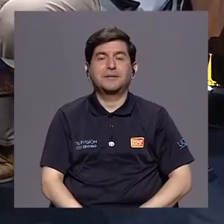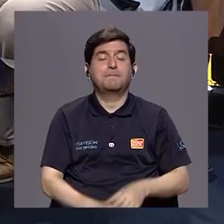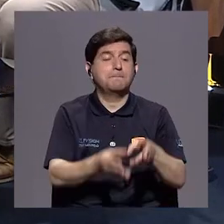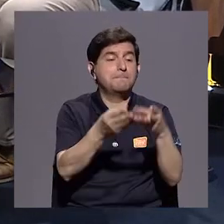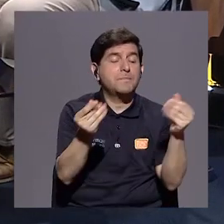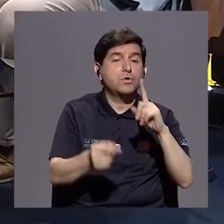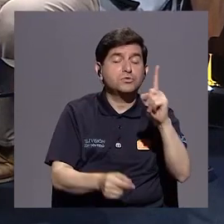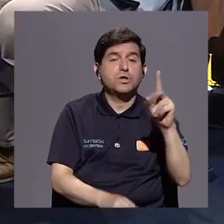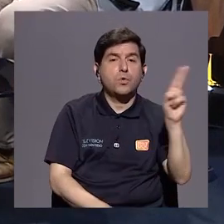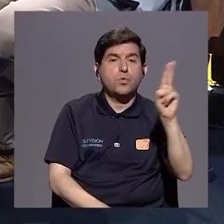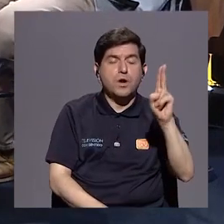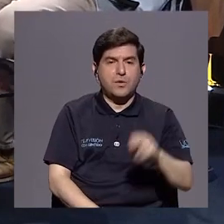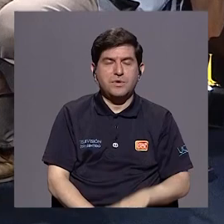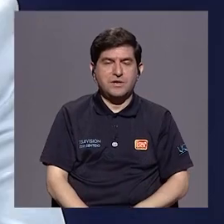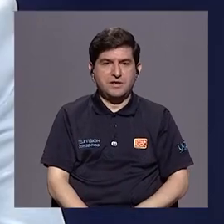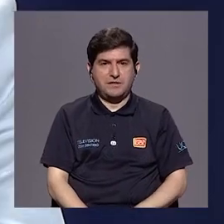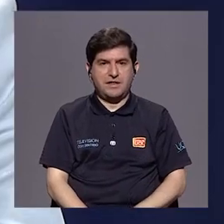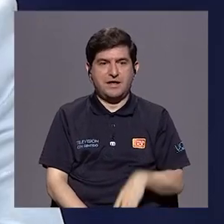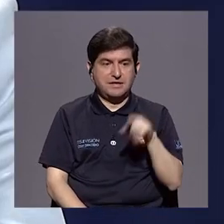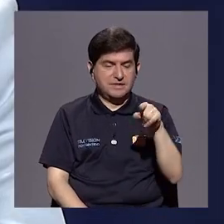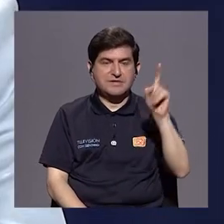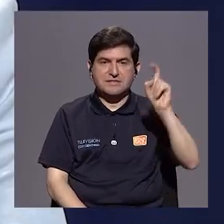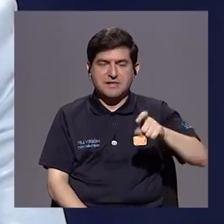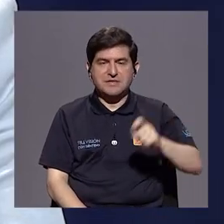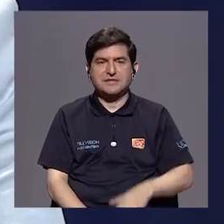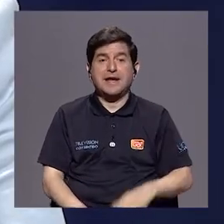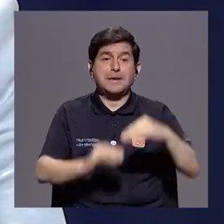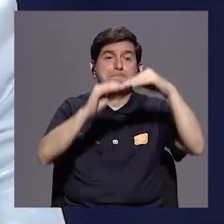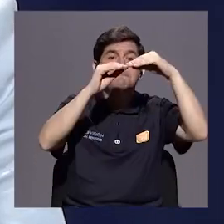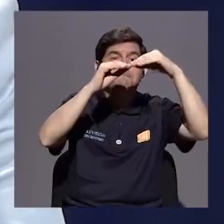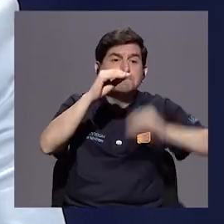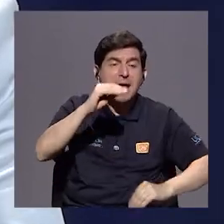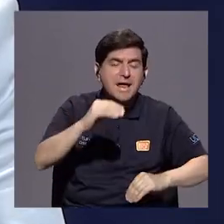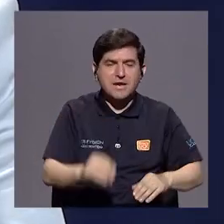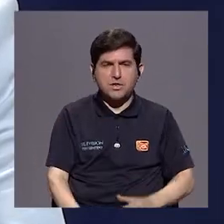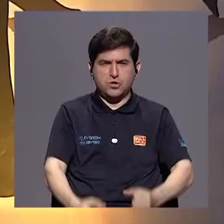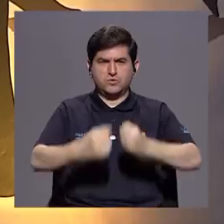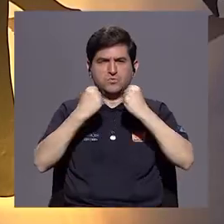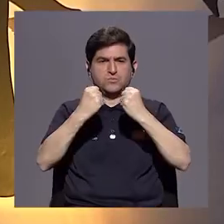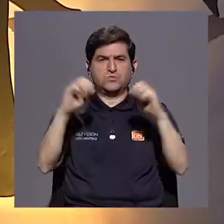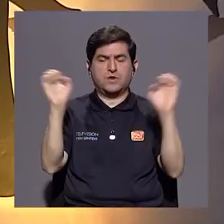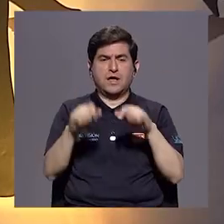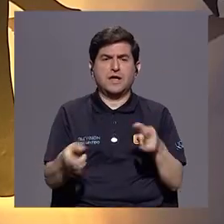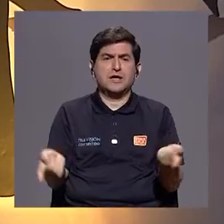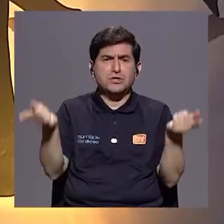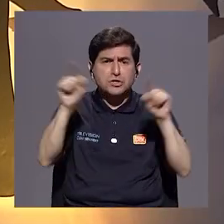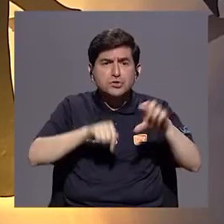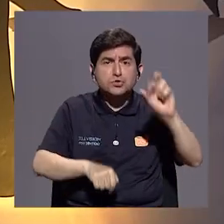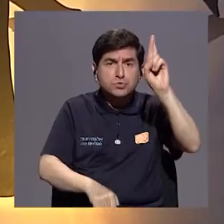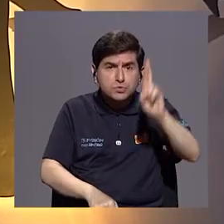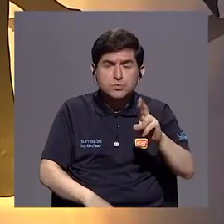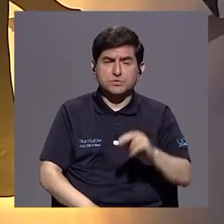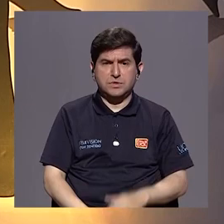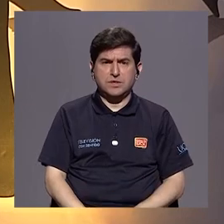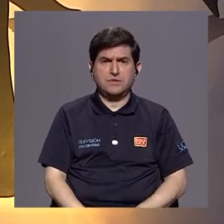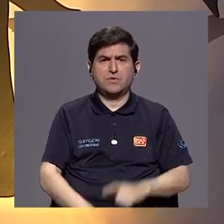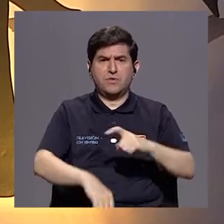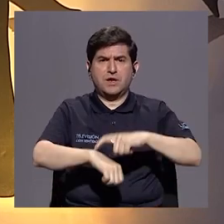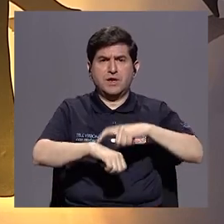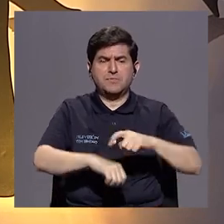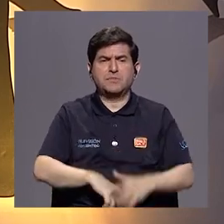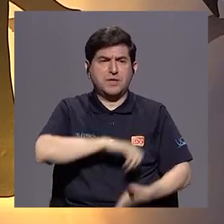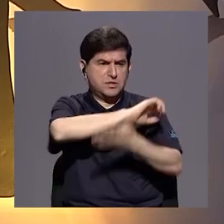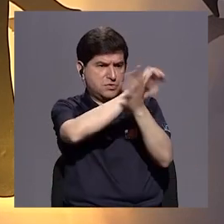producir una unidad del pib se requiera menos intensidad es por eso sucedió en costa rica cuando se pasó